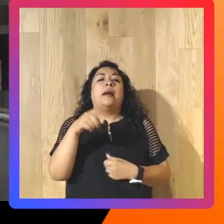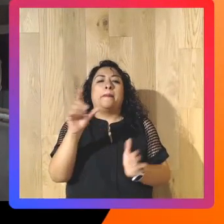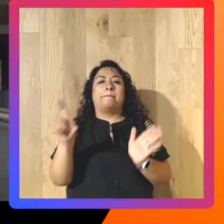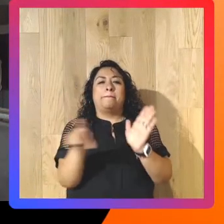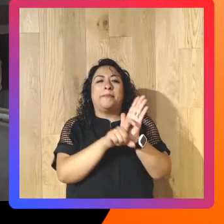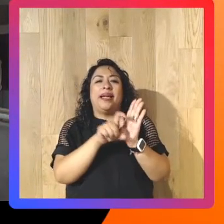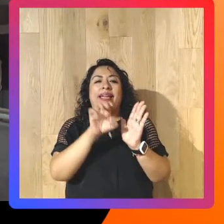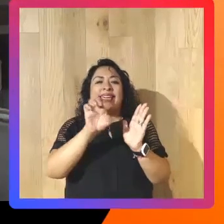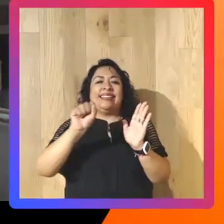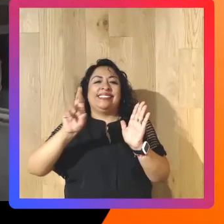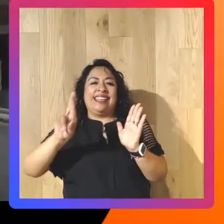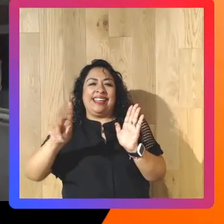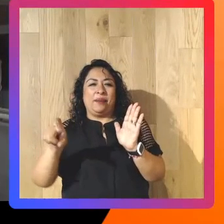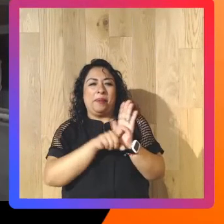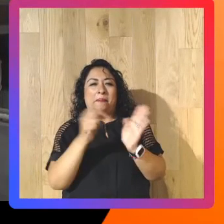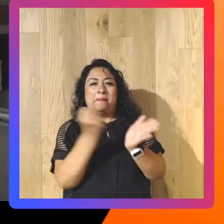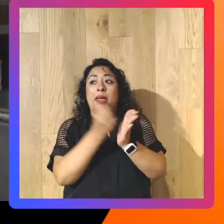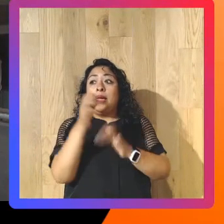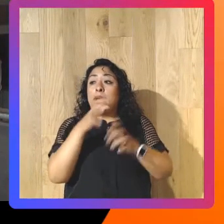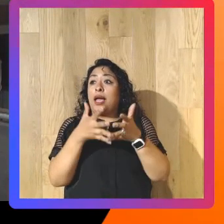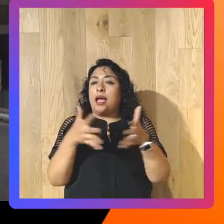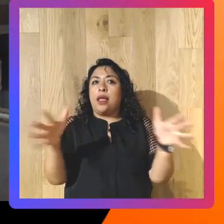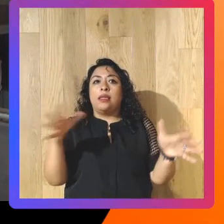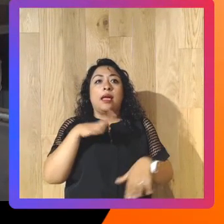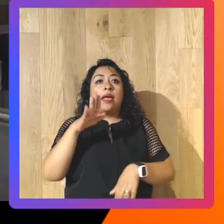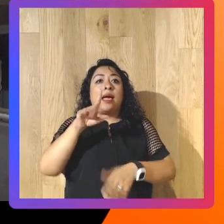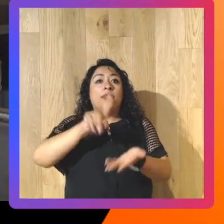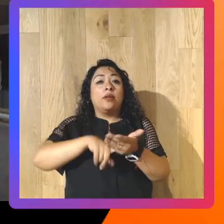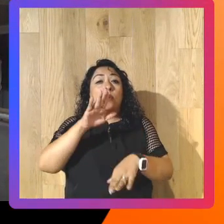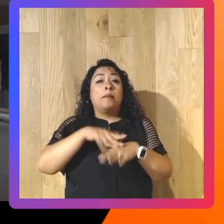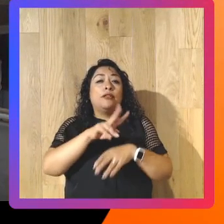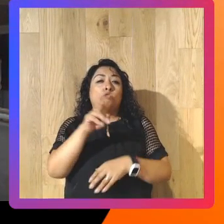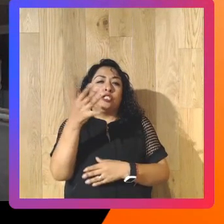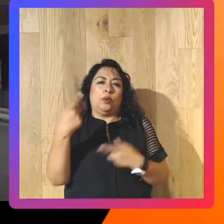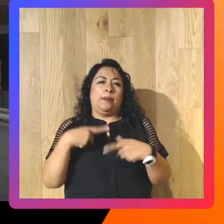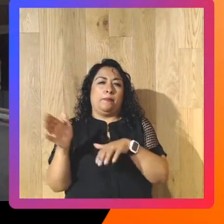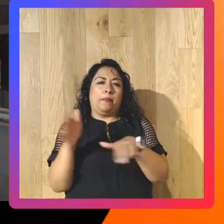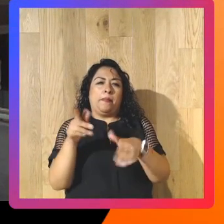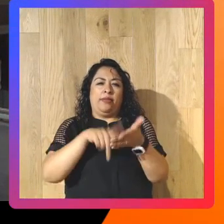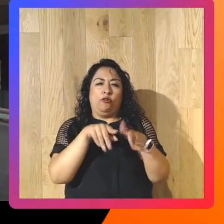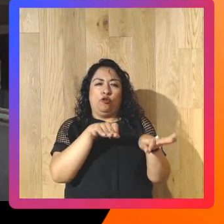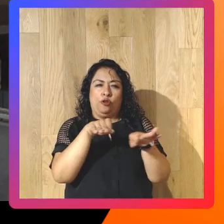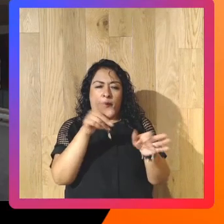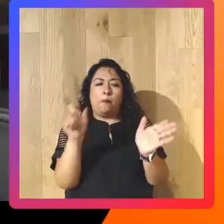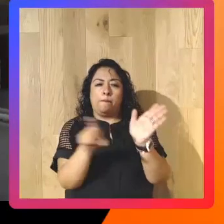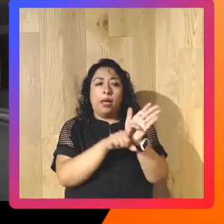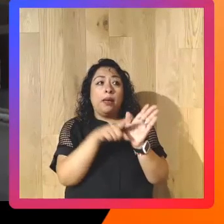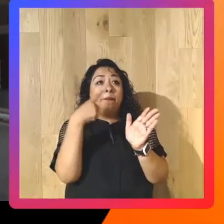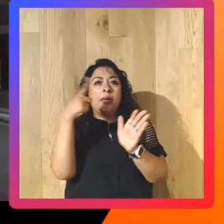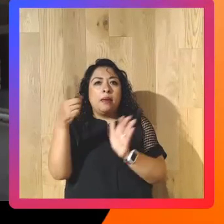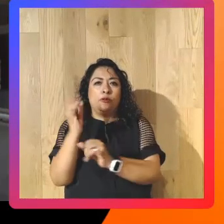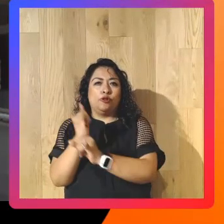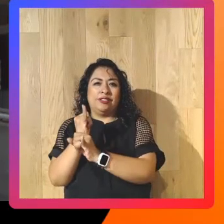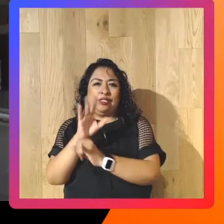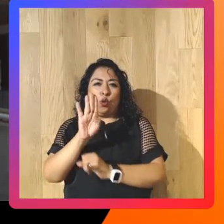socialmente responsable para las empresas grandes que tienen más de 250 empleados. Ahí está en la página web